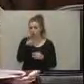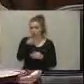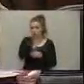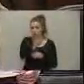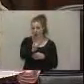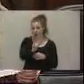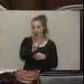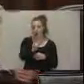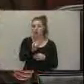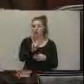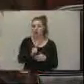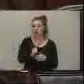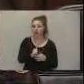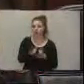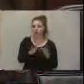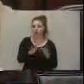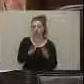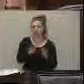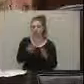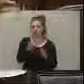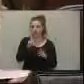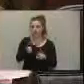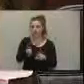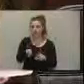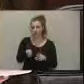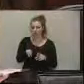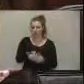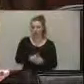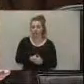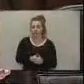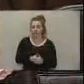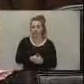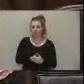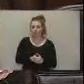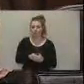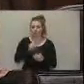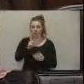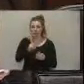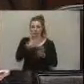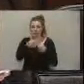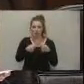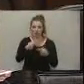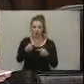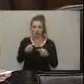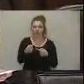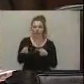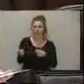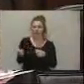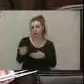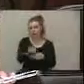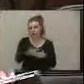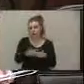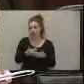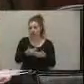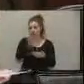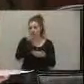desgraciadamente, esa solo alcanza la gratuidad, solo alcanza a las familias con ingresos mensuales netos que no superen